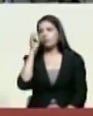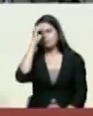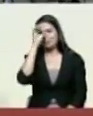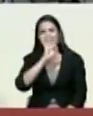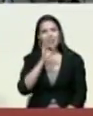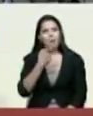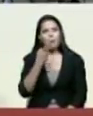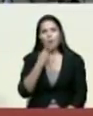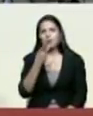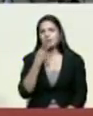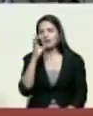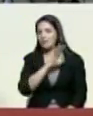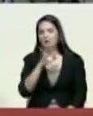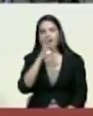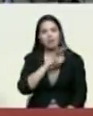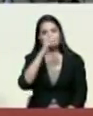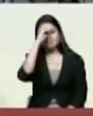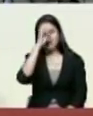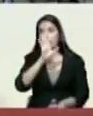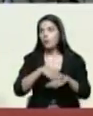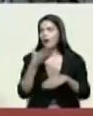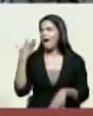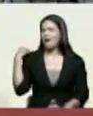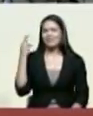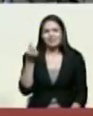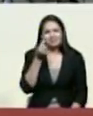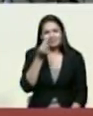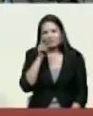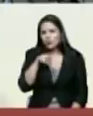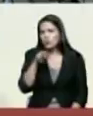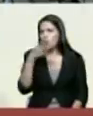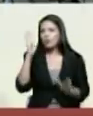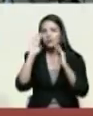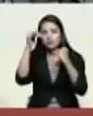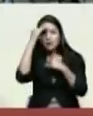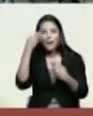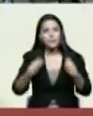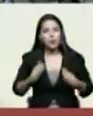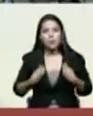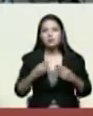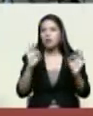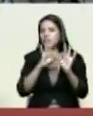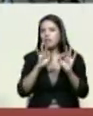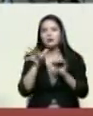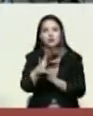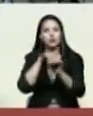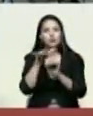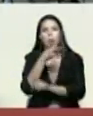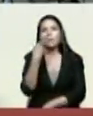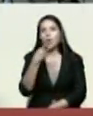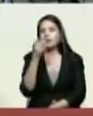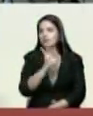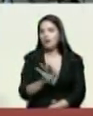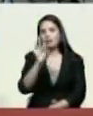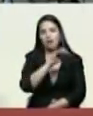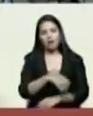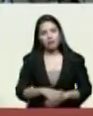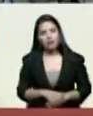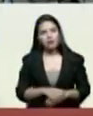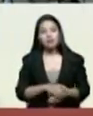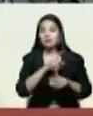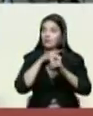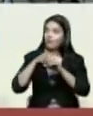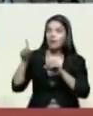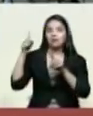político, porque ese jamás en su vida se ha preocupado por cosas políticas ni poner los pies en el suelo. Diferencia